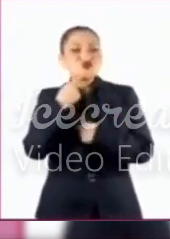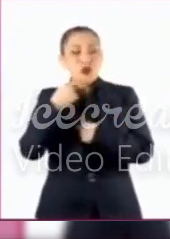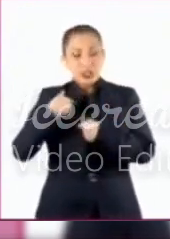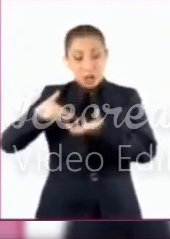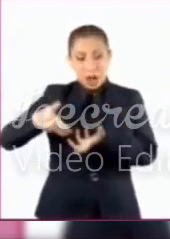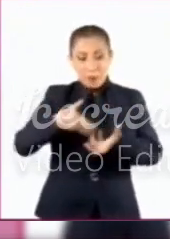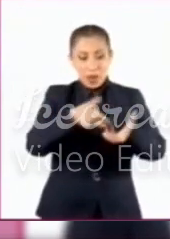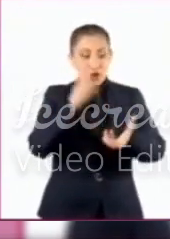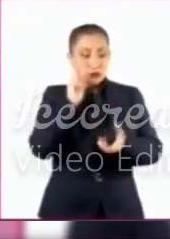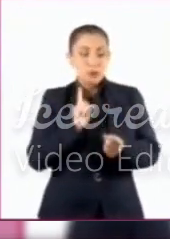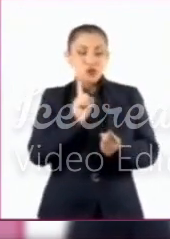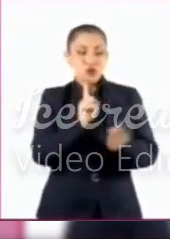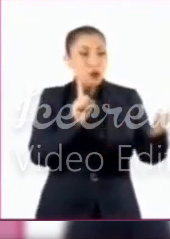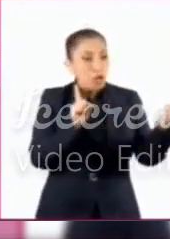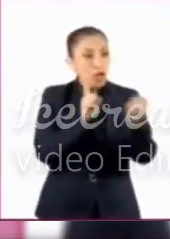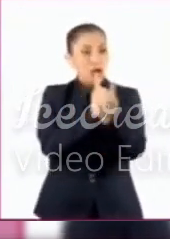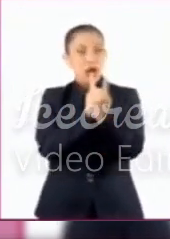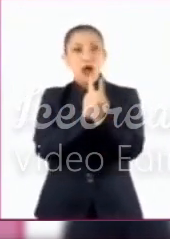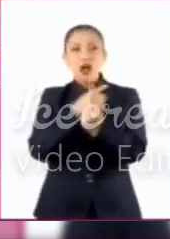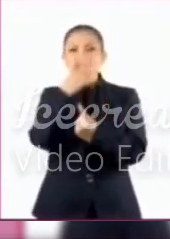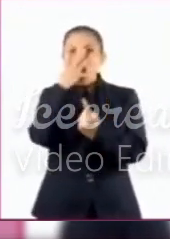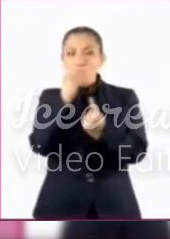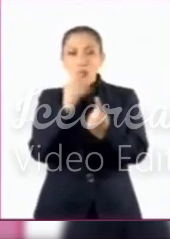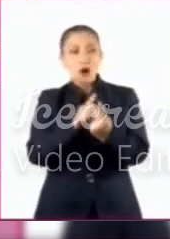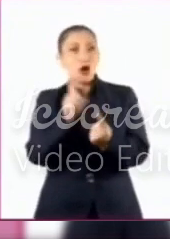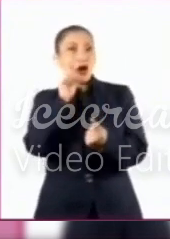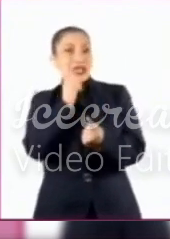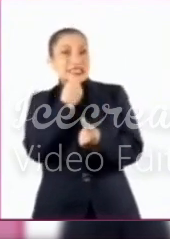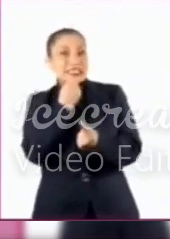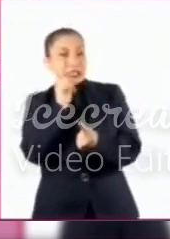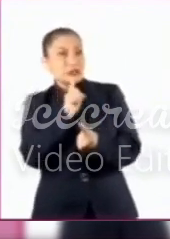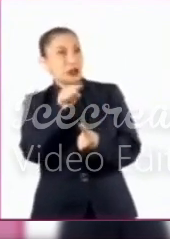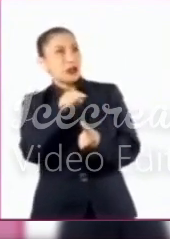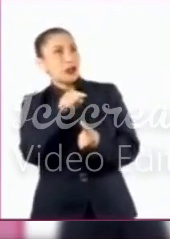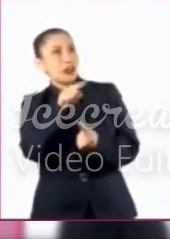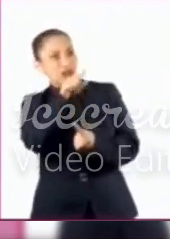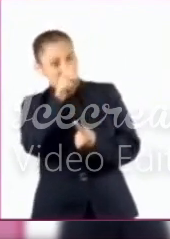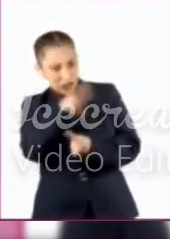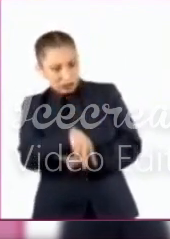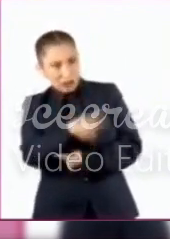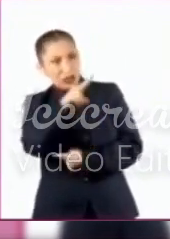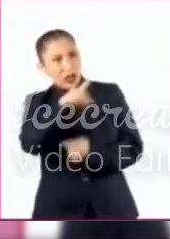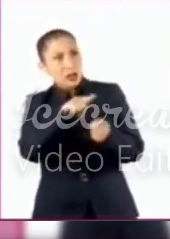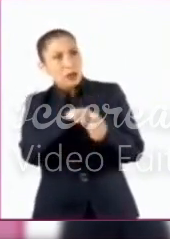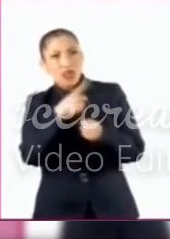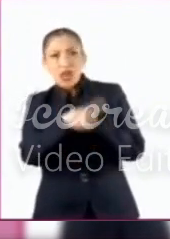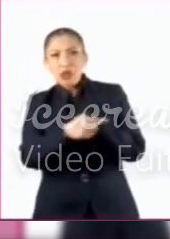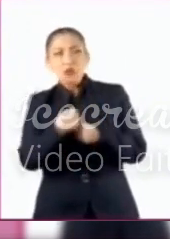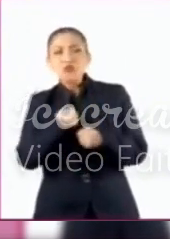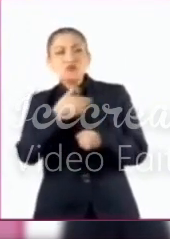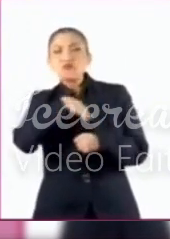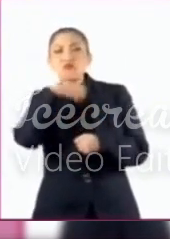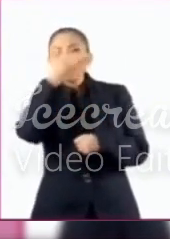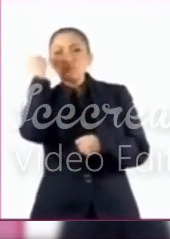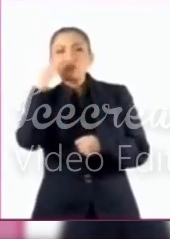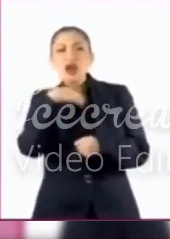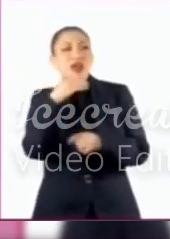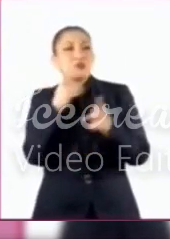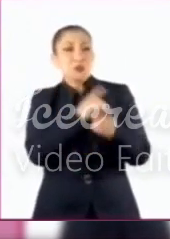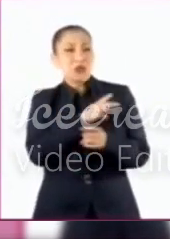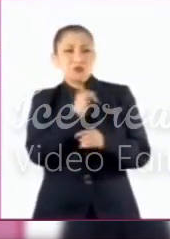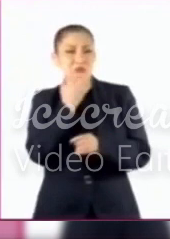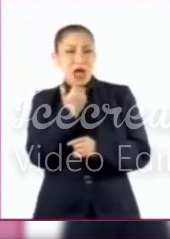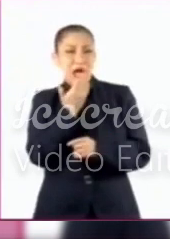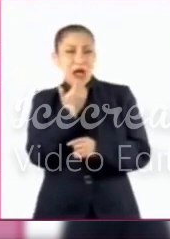del sendero cuando se encontró con un lobo. Caperucita Roja no sabía que esa criatura pudiera hacer algún daño, y no tuvo ningún temor